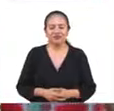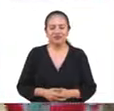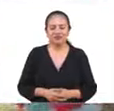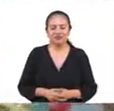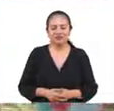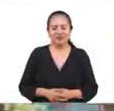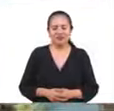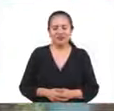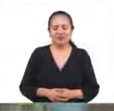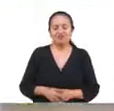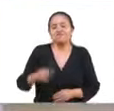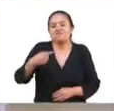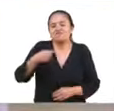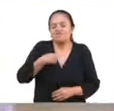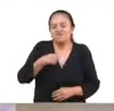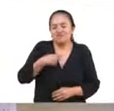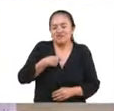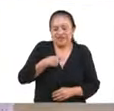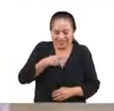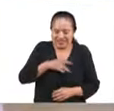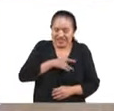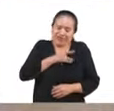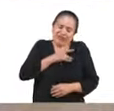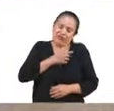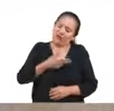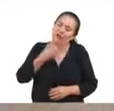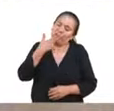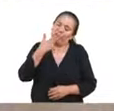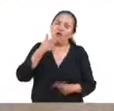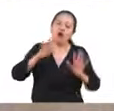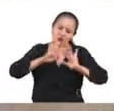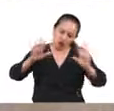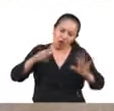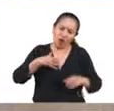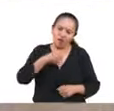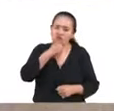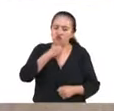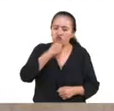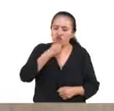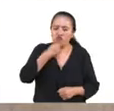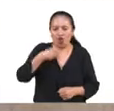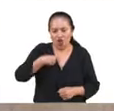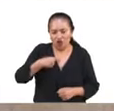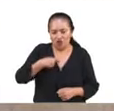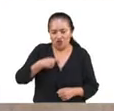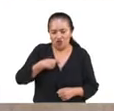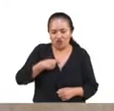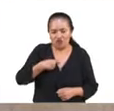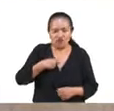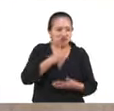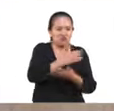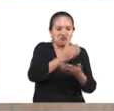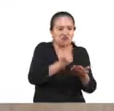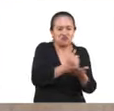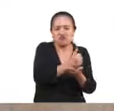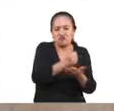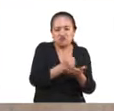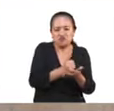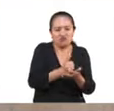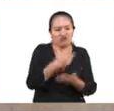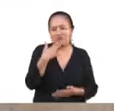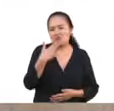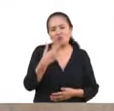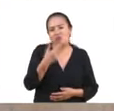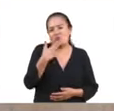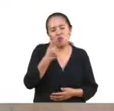Lo he valorado mucho porque, le digo, ya de edad avanzada ya no nos ocupan en las ciudades. Así de que uno tiene